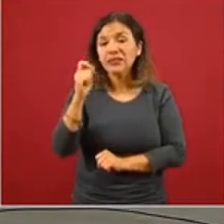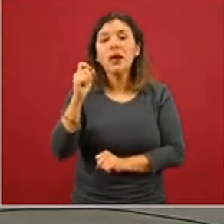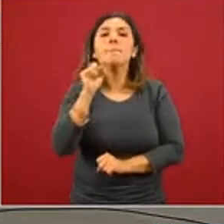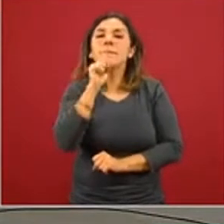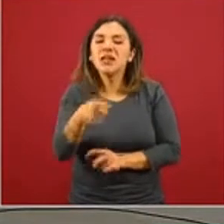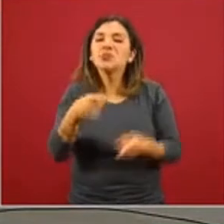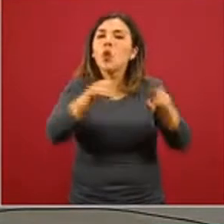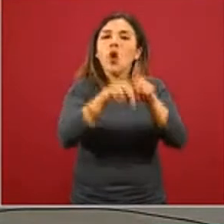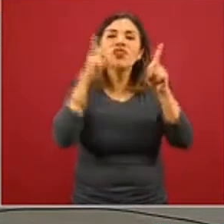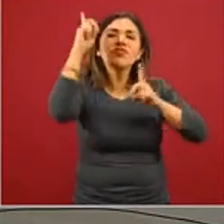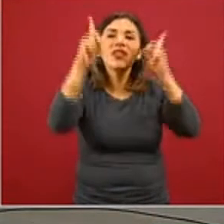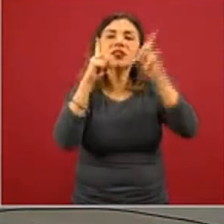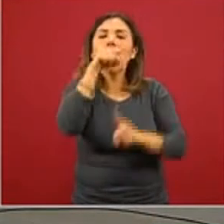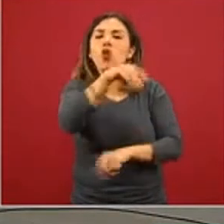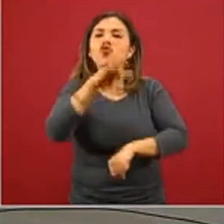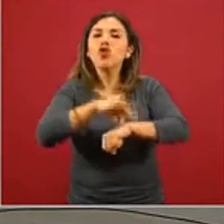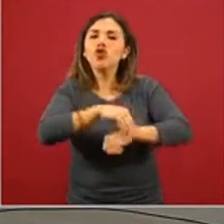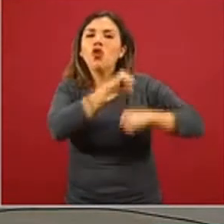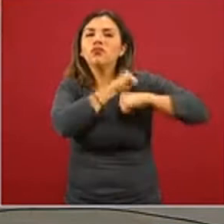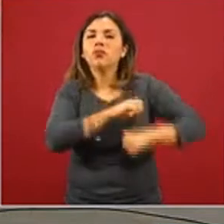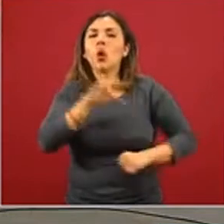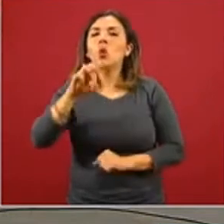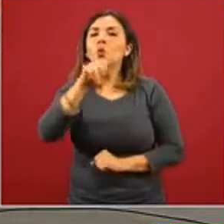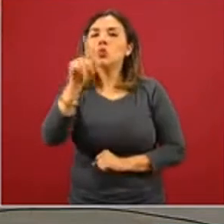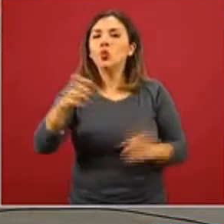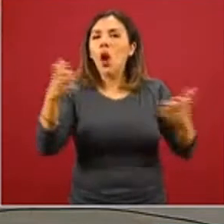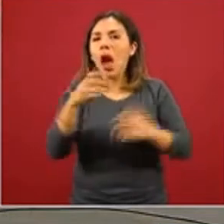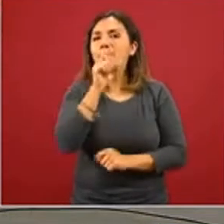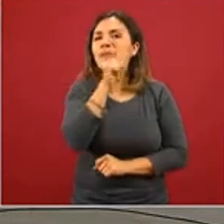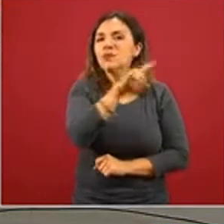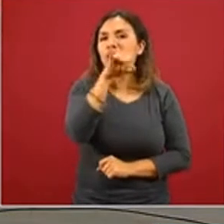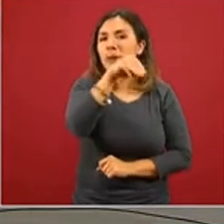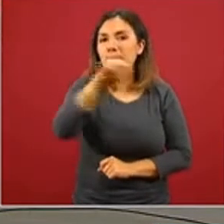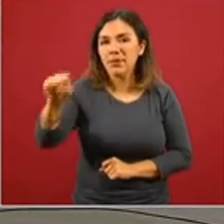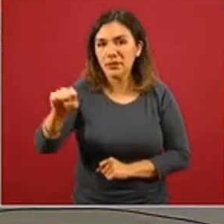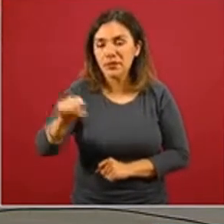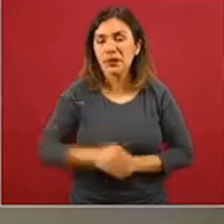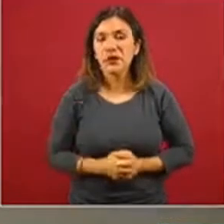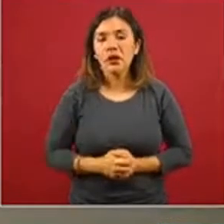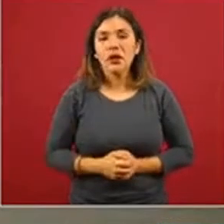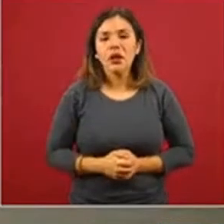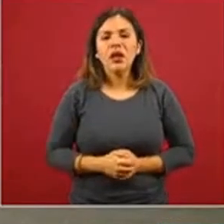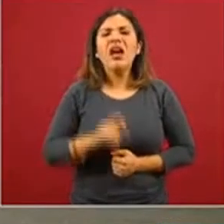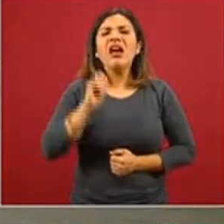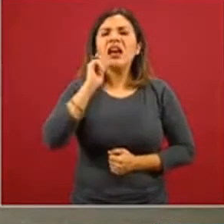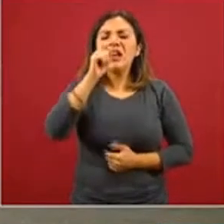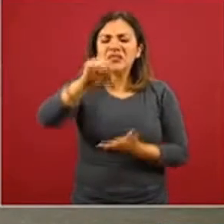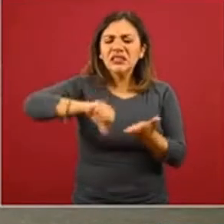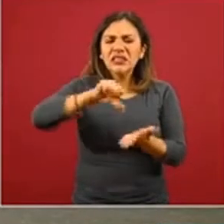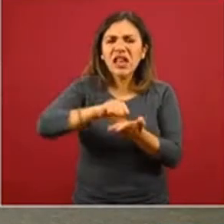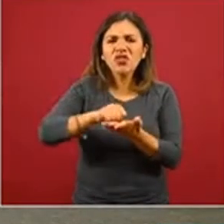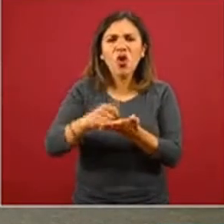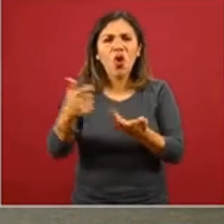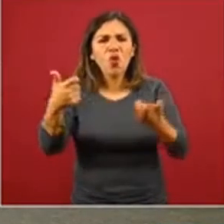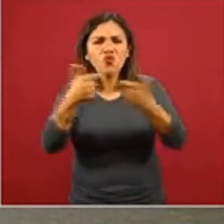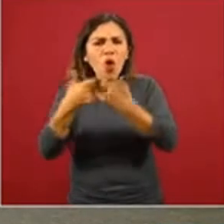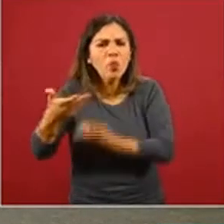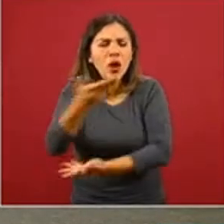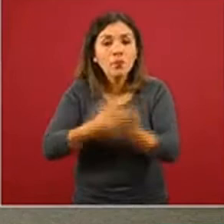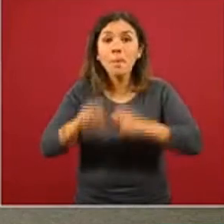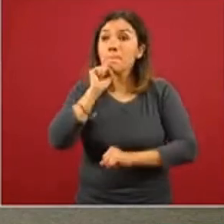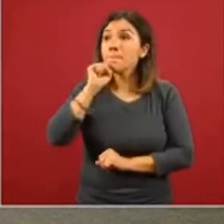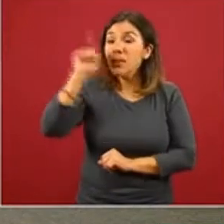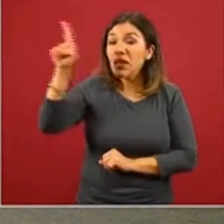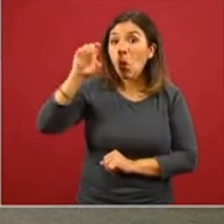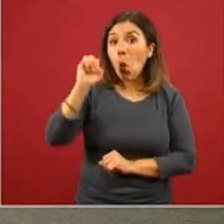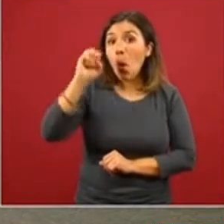en el diseño que el doctor Cruz Vega hizo en el Seguro Social. ¿Qué quiere decir un centro colaborador? La Organización Mundial de la Salud, igual